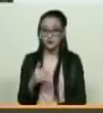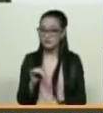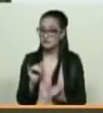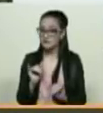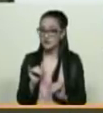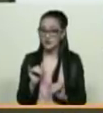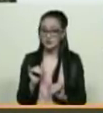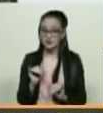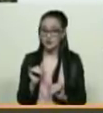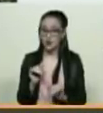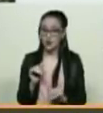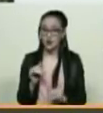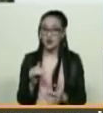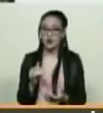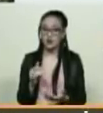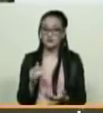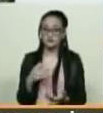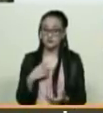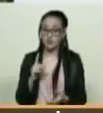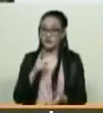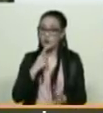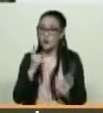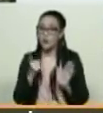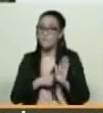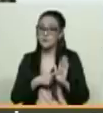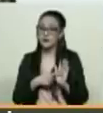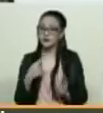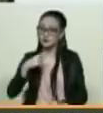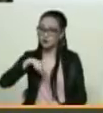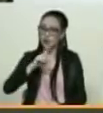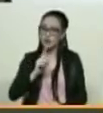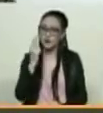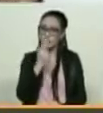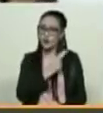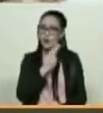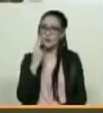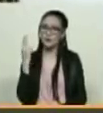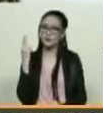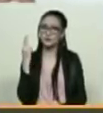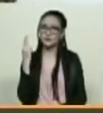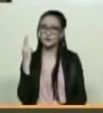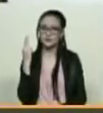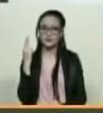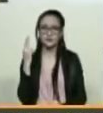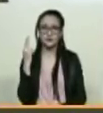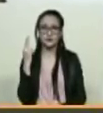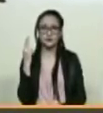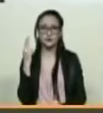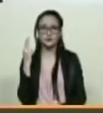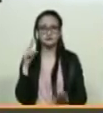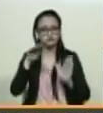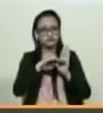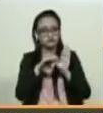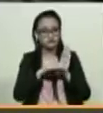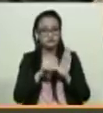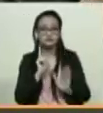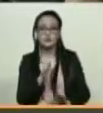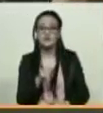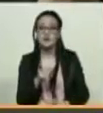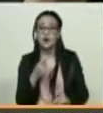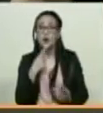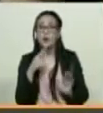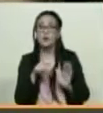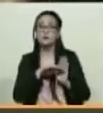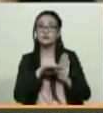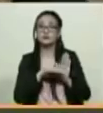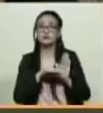obligación democrática, nos comprometemos con cumplir y hacer cumplir las garantías